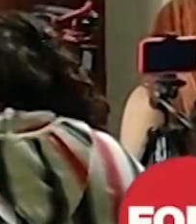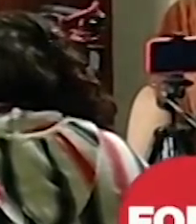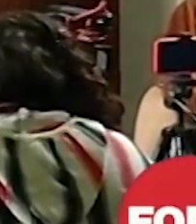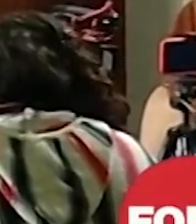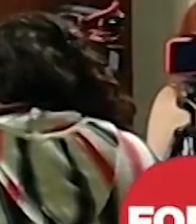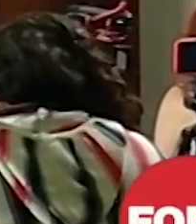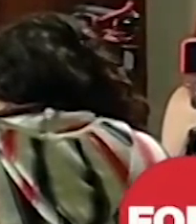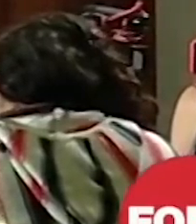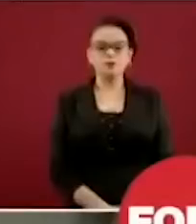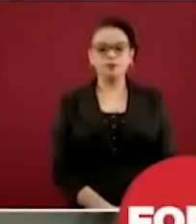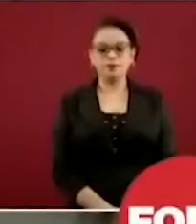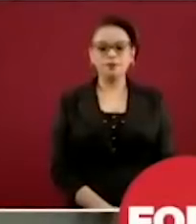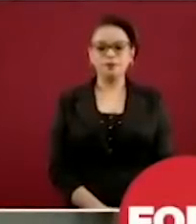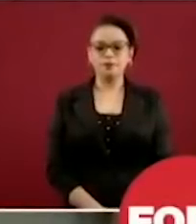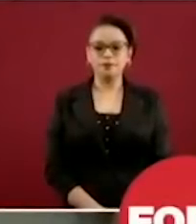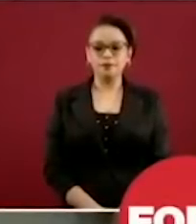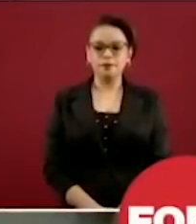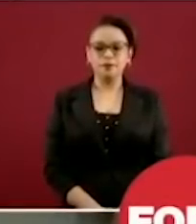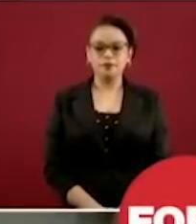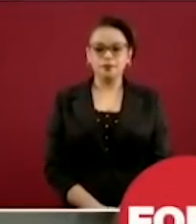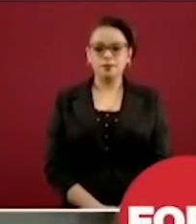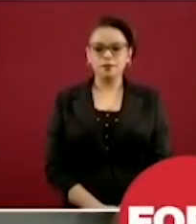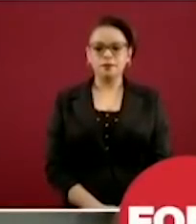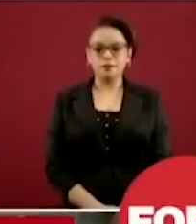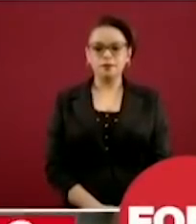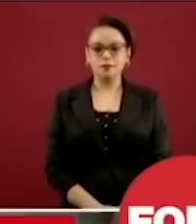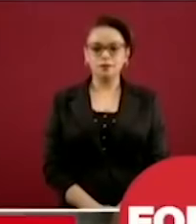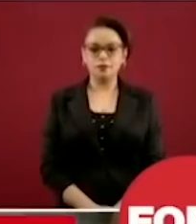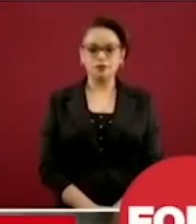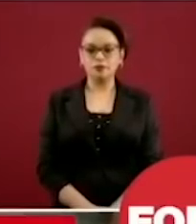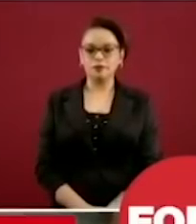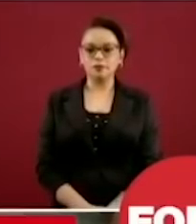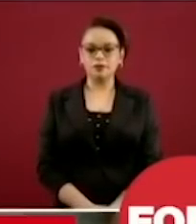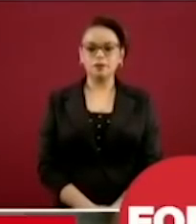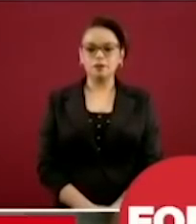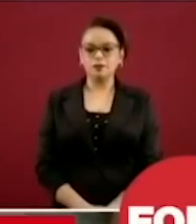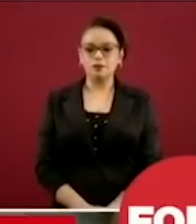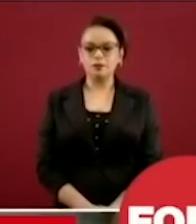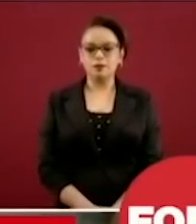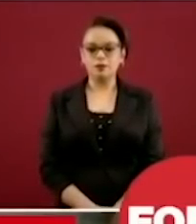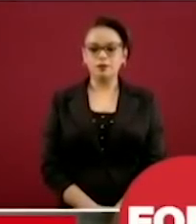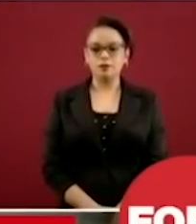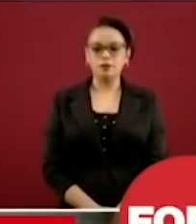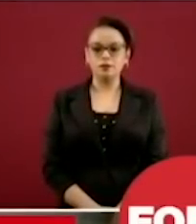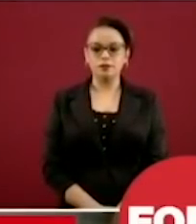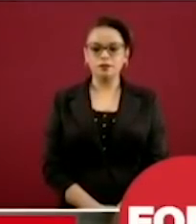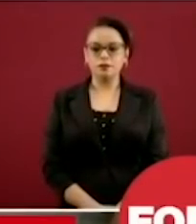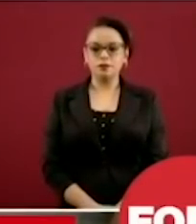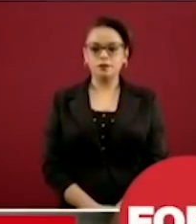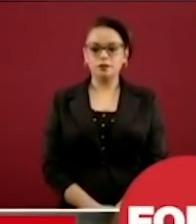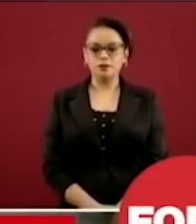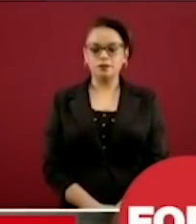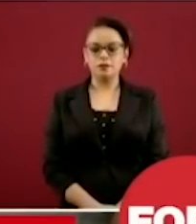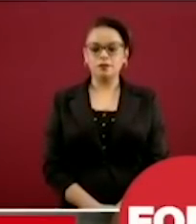países. Sabemos ya que en algunos países parece estar más o menos bajo control la